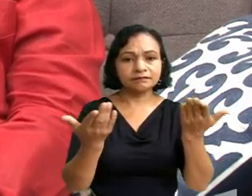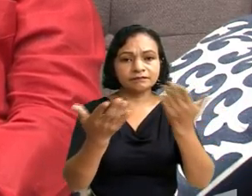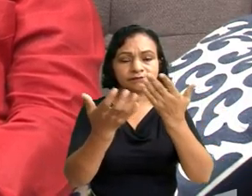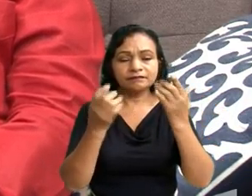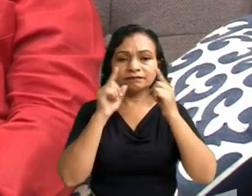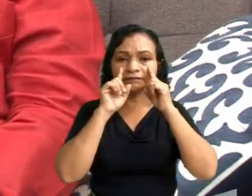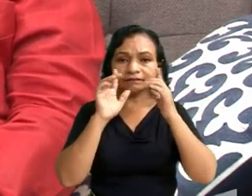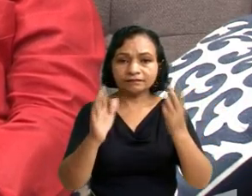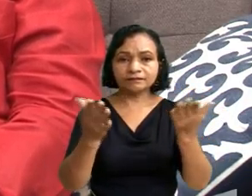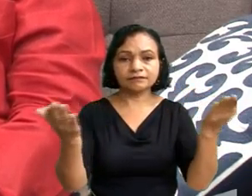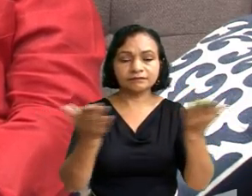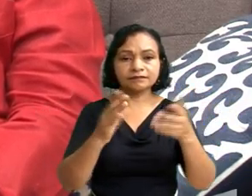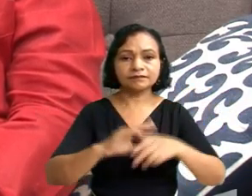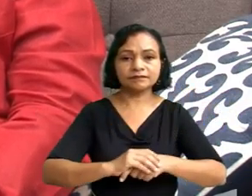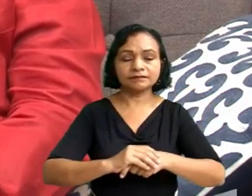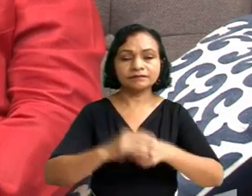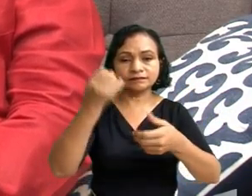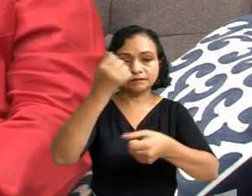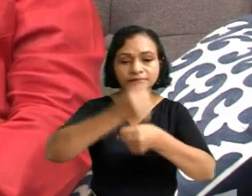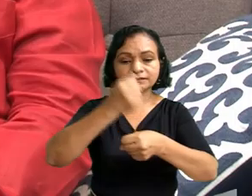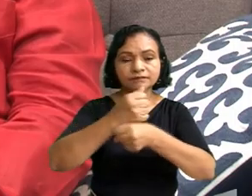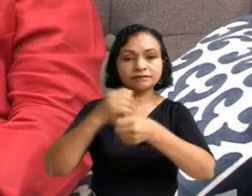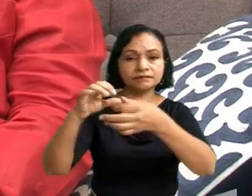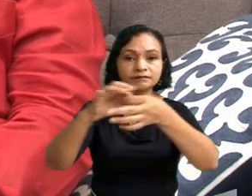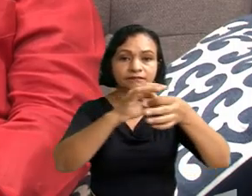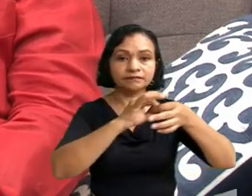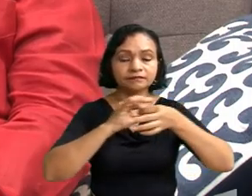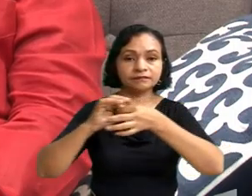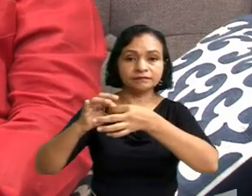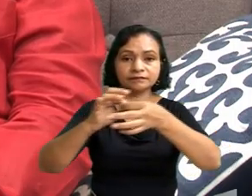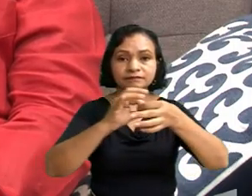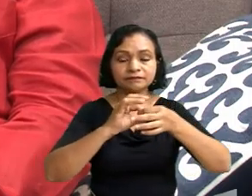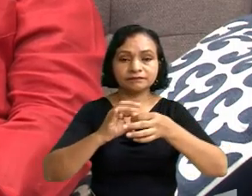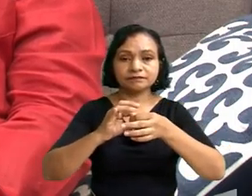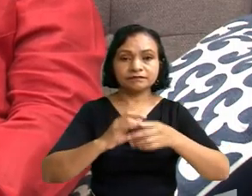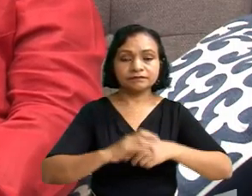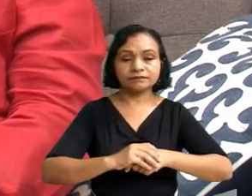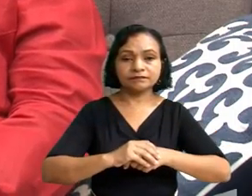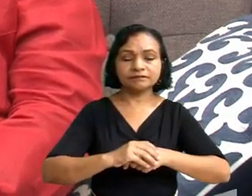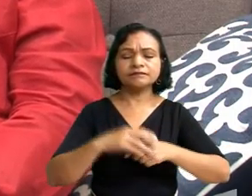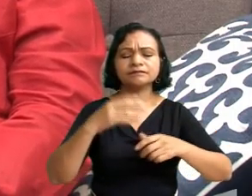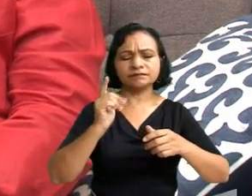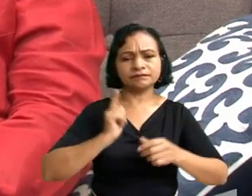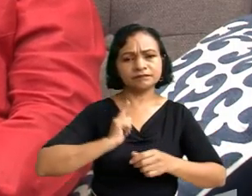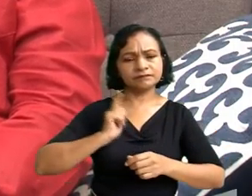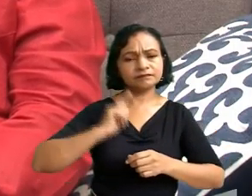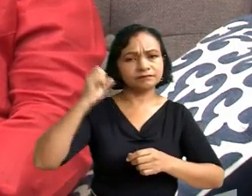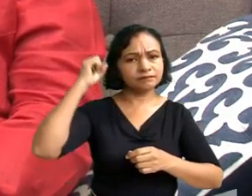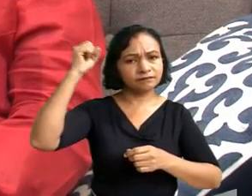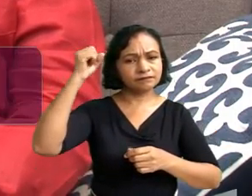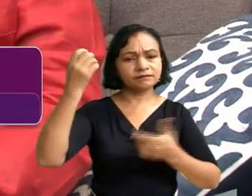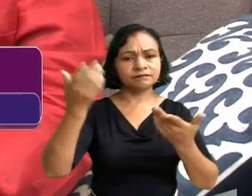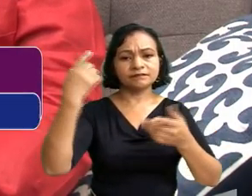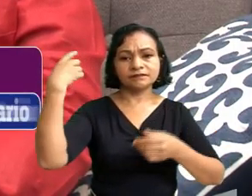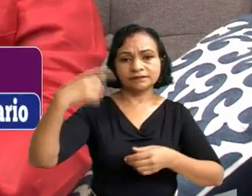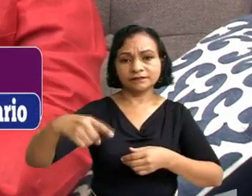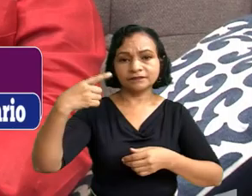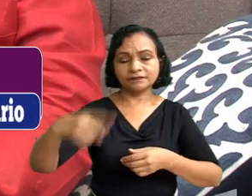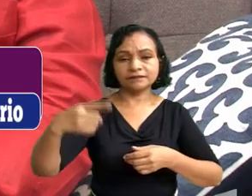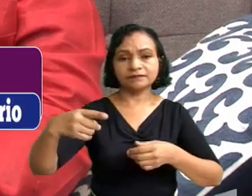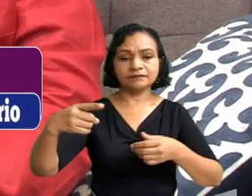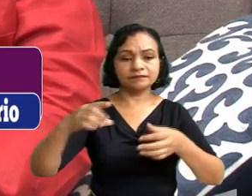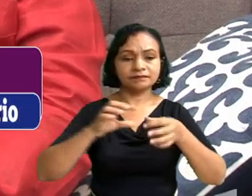seguridad que trabajemos juntos nos hemos ganado el derecho al